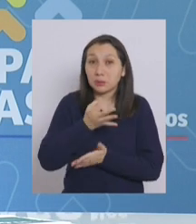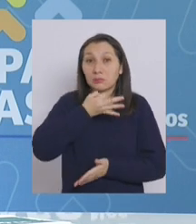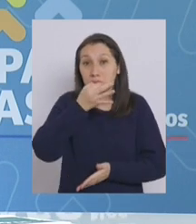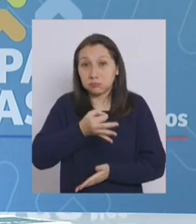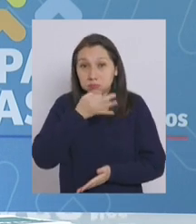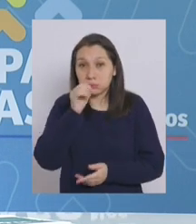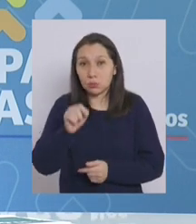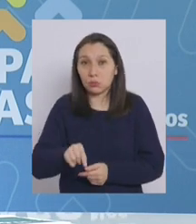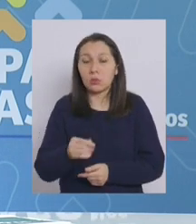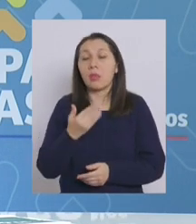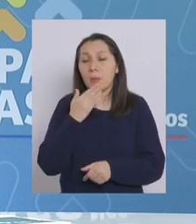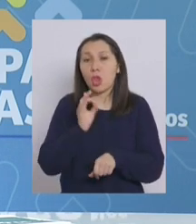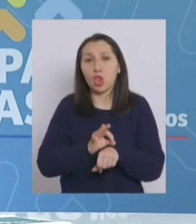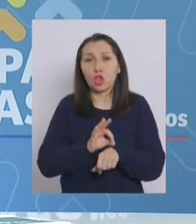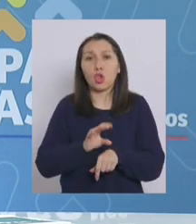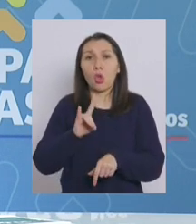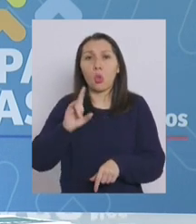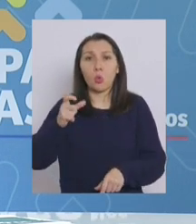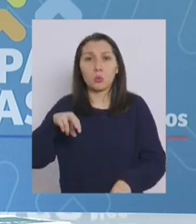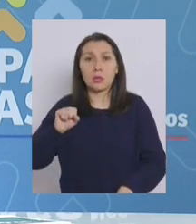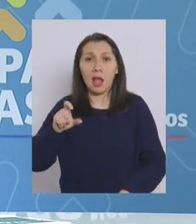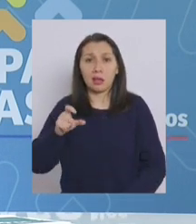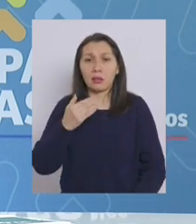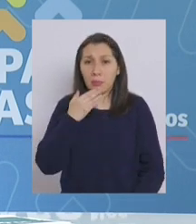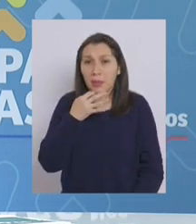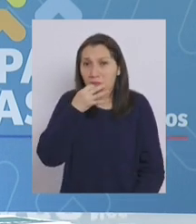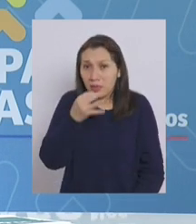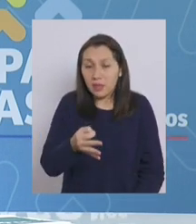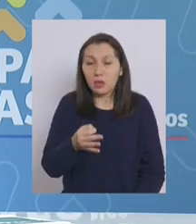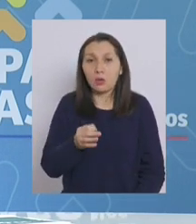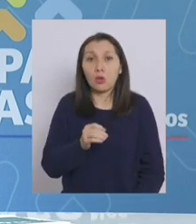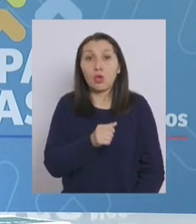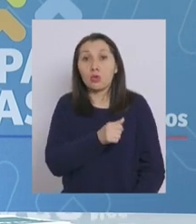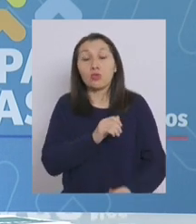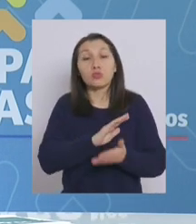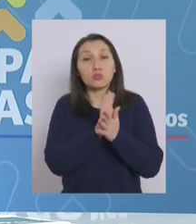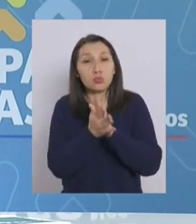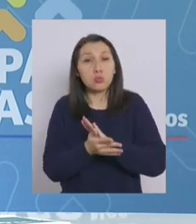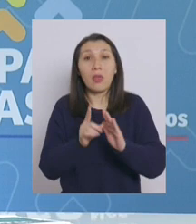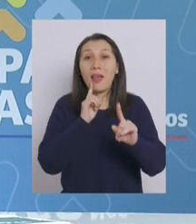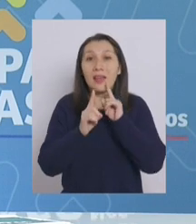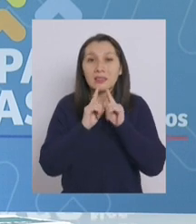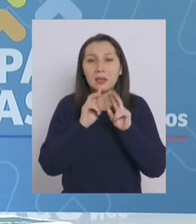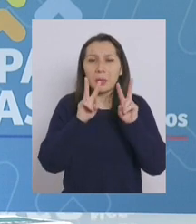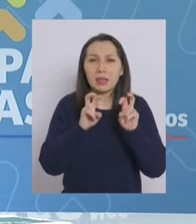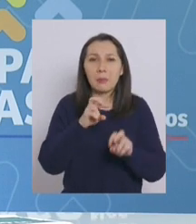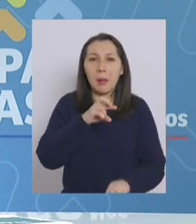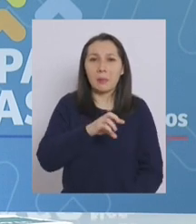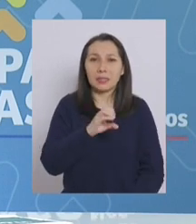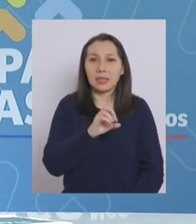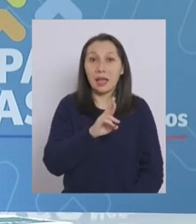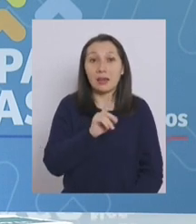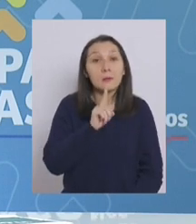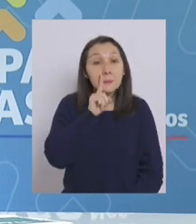y hoy día el doctor Duñac lo presentó de esa manera, no todos los exámenes son por PCR.